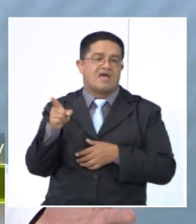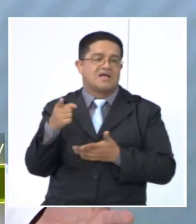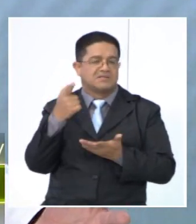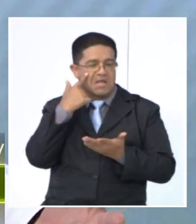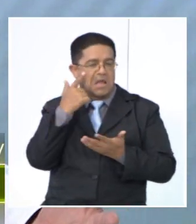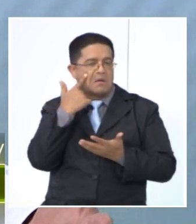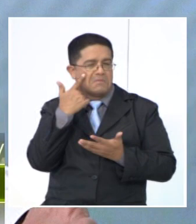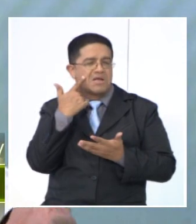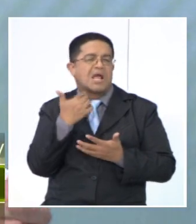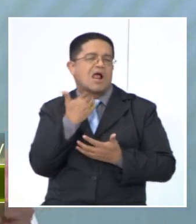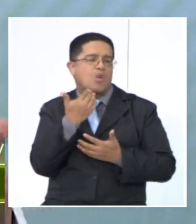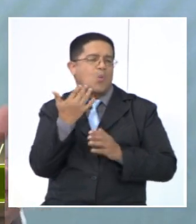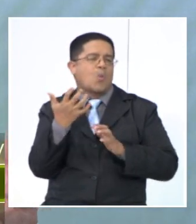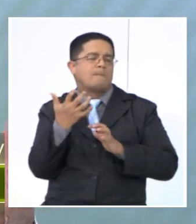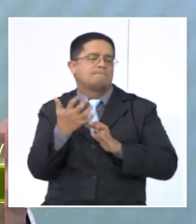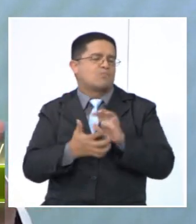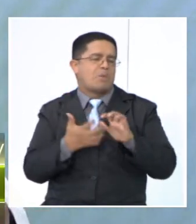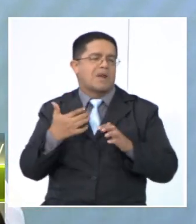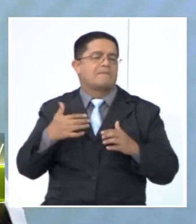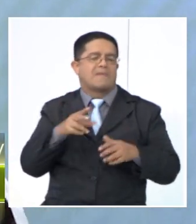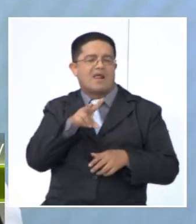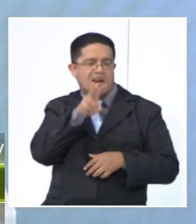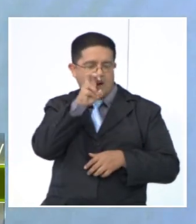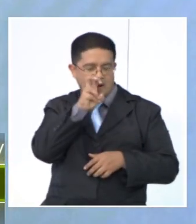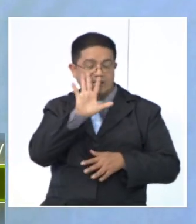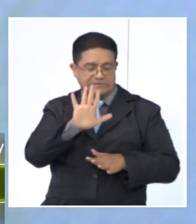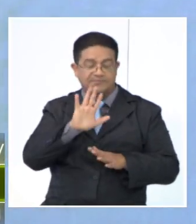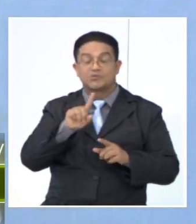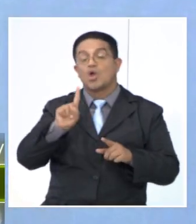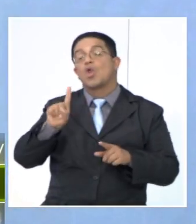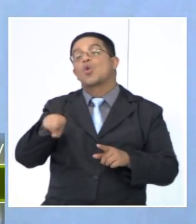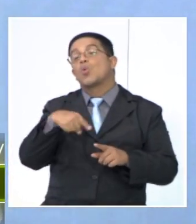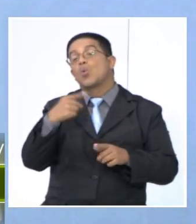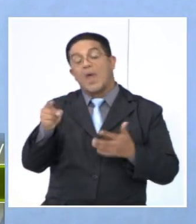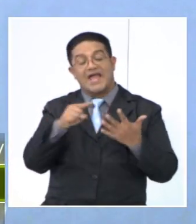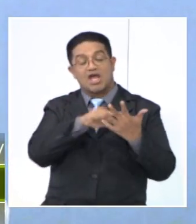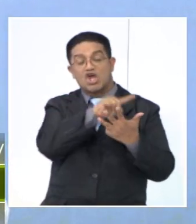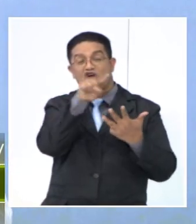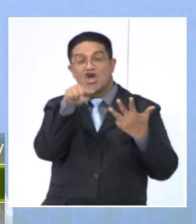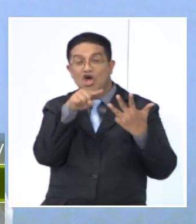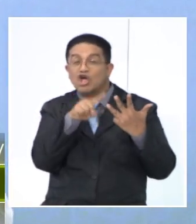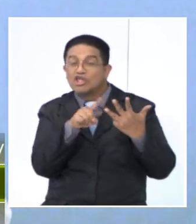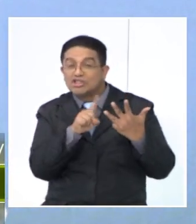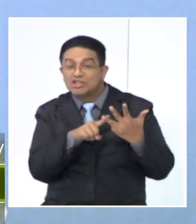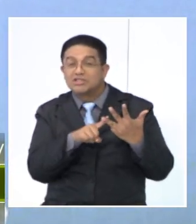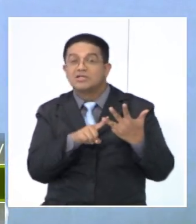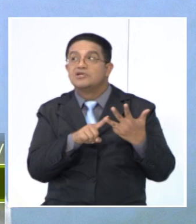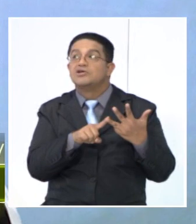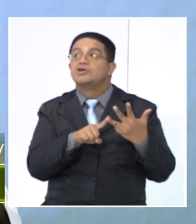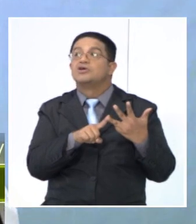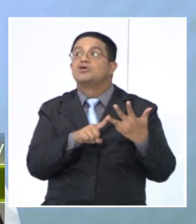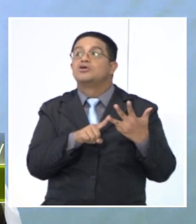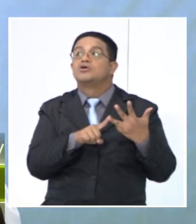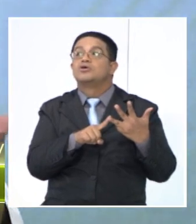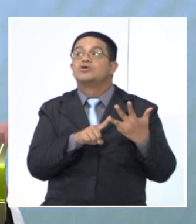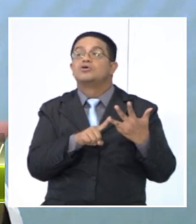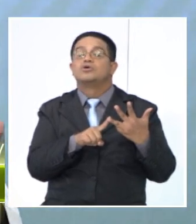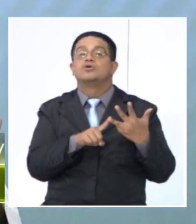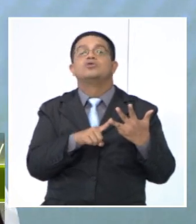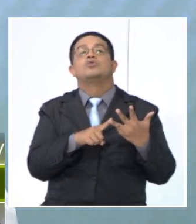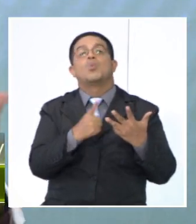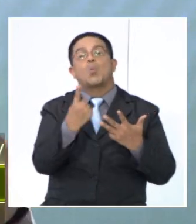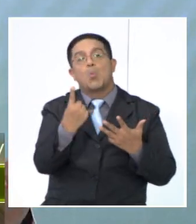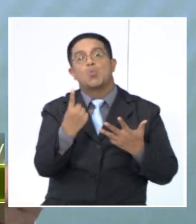tiene algún tipo de factor de riesgo y así sucesivamente. Luego que pase por ese filtro médico, bueno, uno entonces